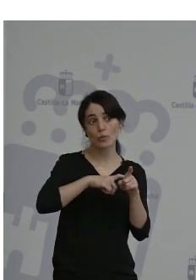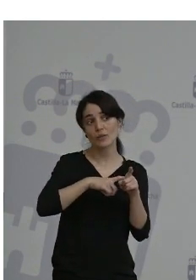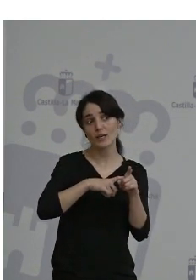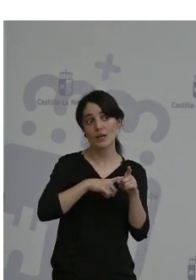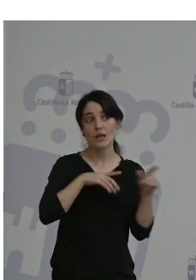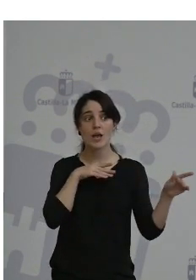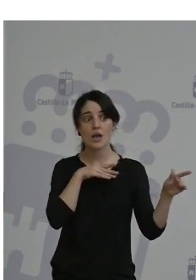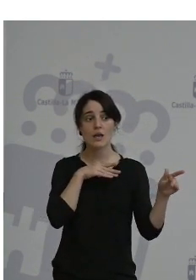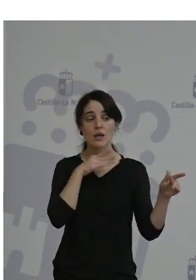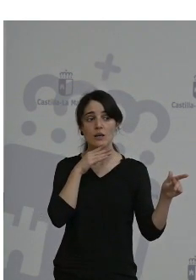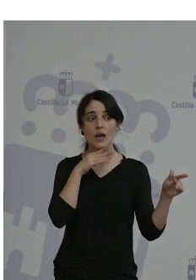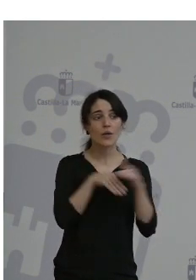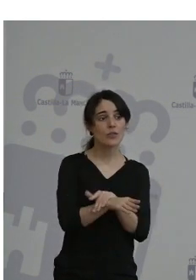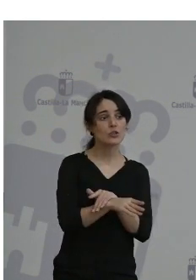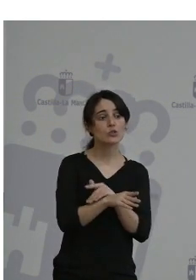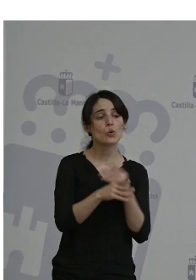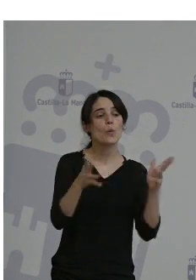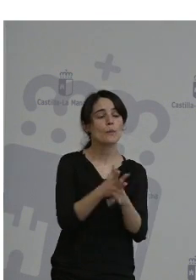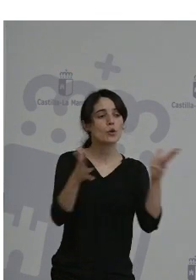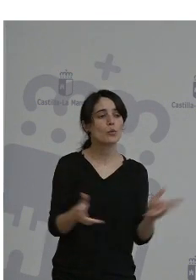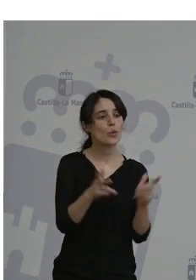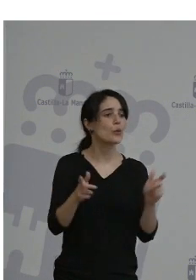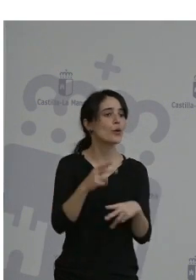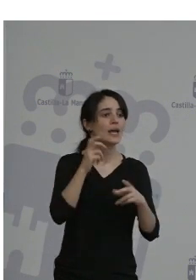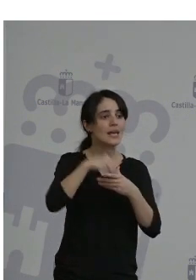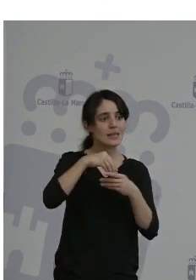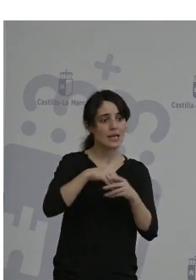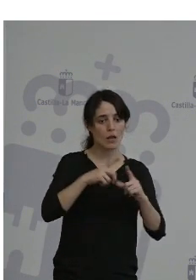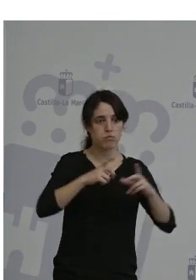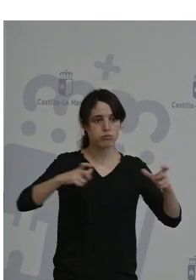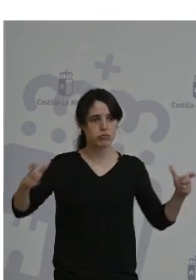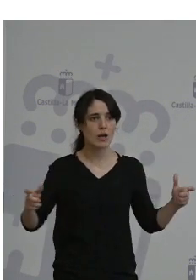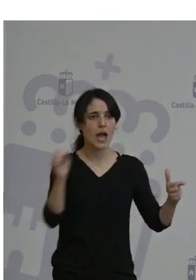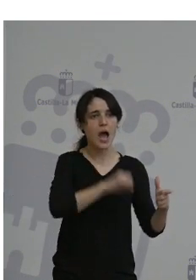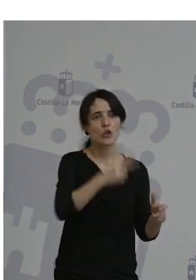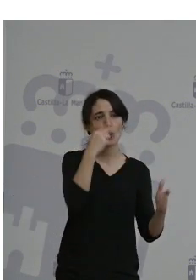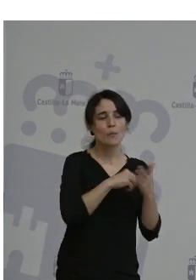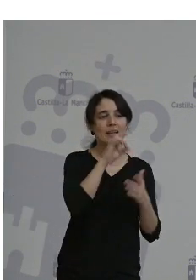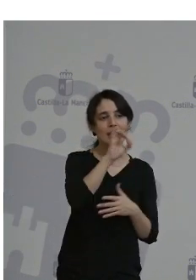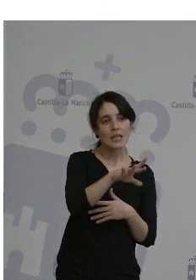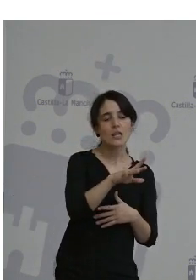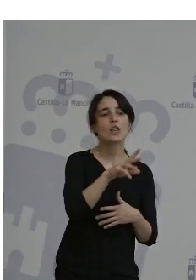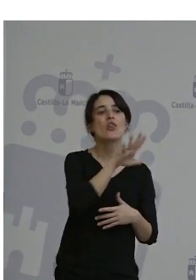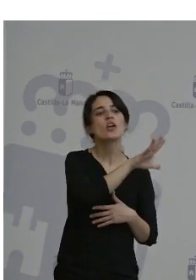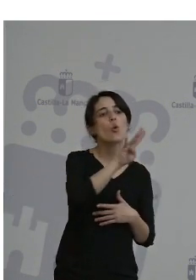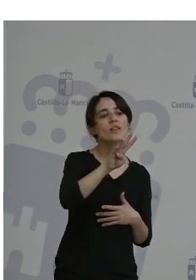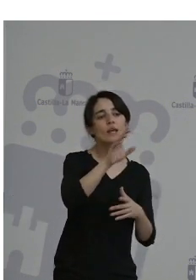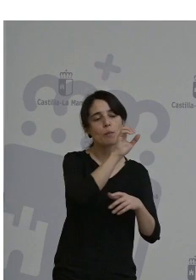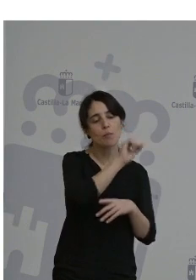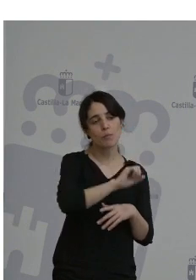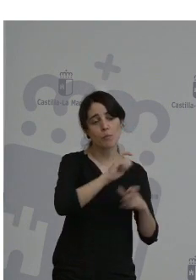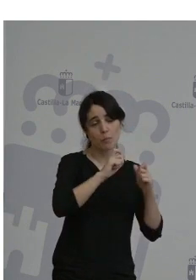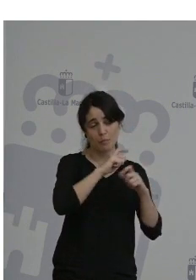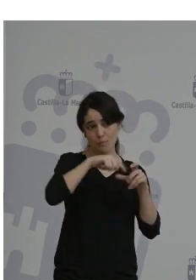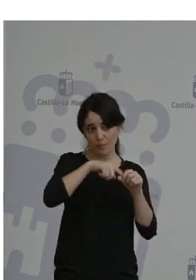interna no ha dejado de crecer, habiendo pasado de 54 plazas en el año 2015 a 120 en la oferta de